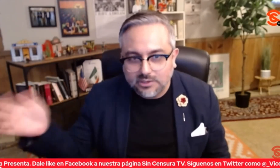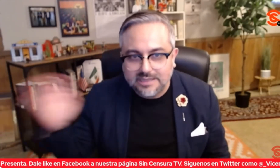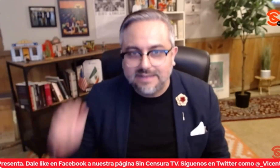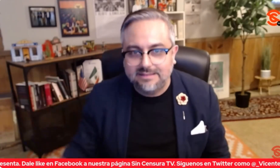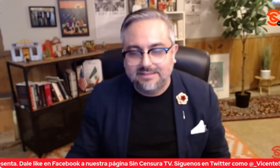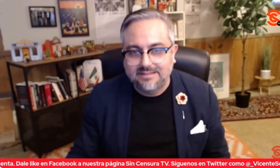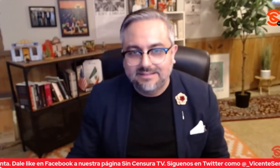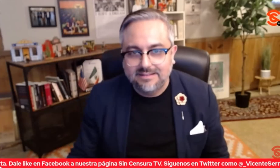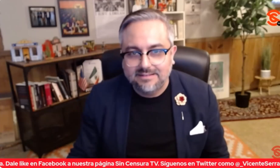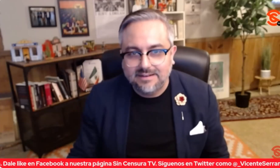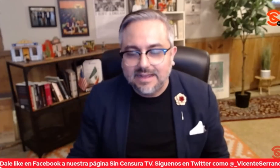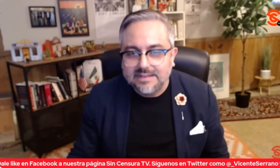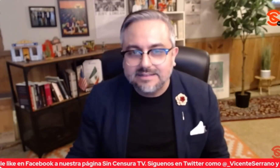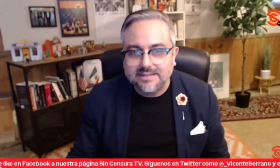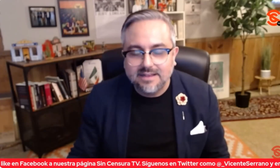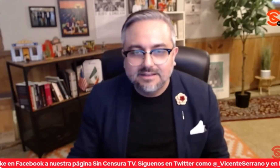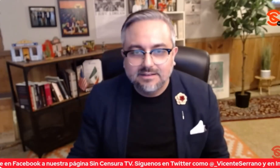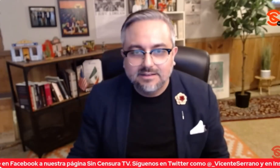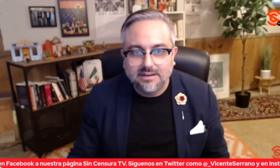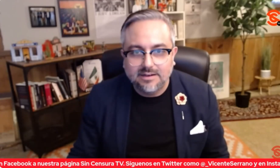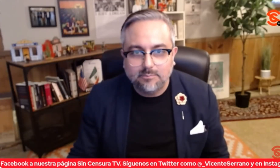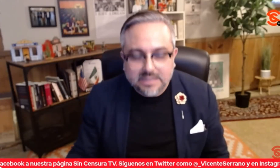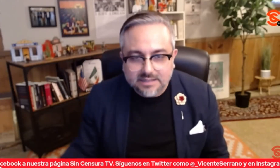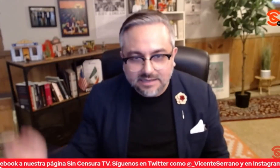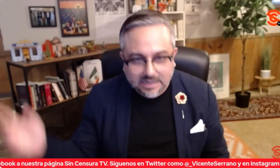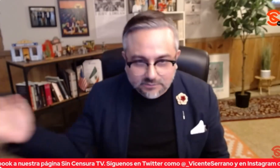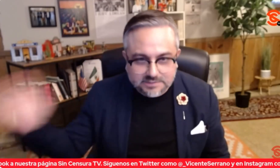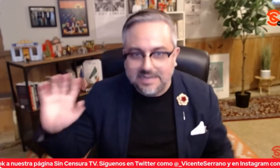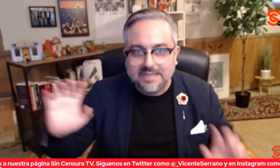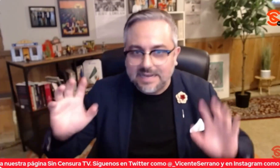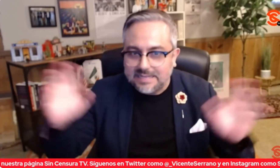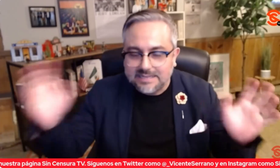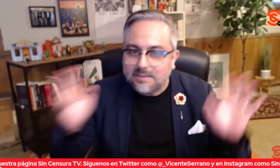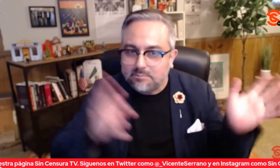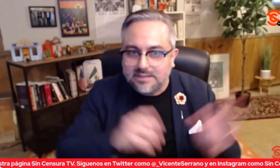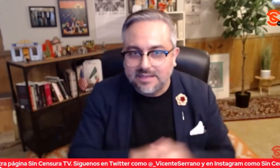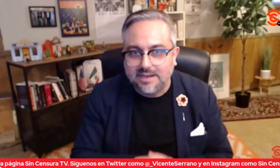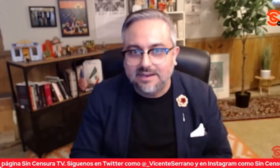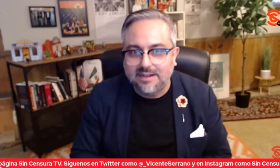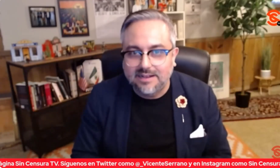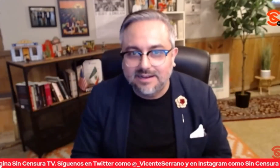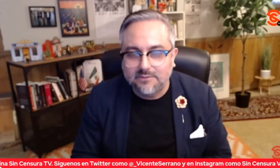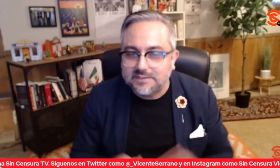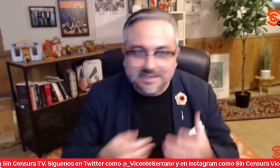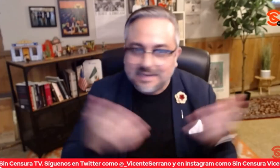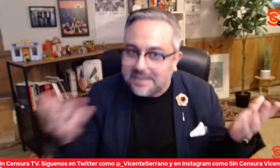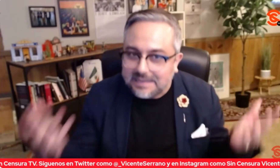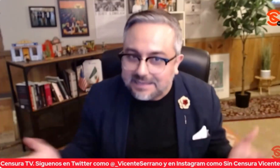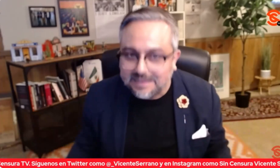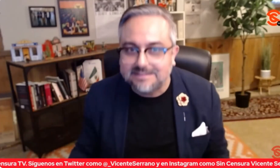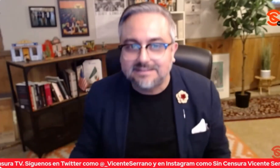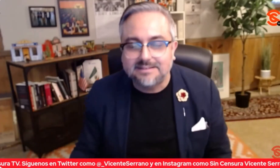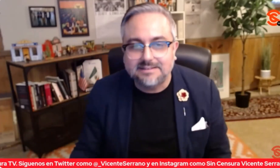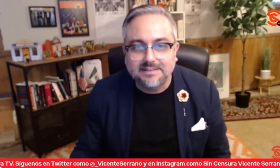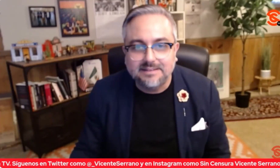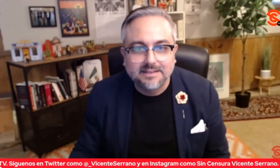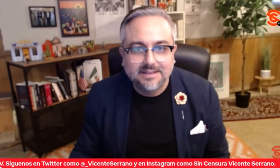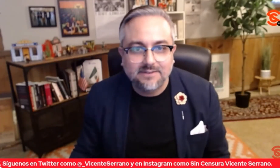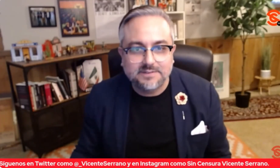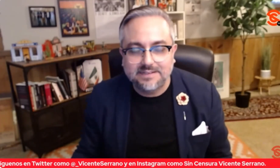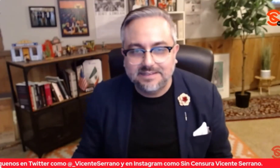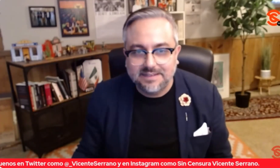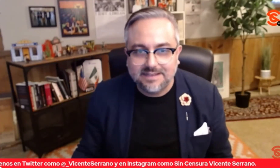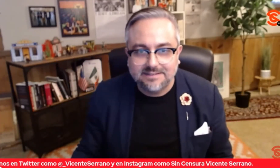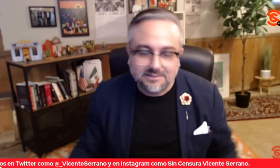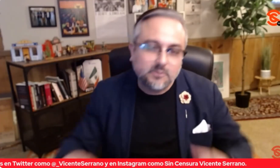la autoridad de la India le pide, la Fiscalía de la India le pide a la Fiscalía de aquí de Kansas City,